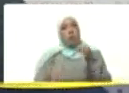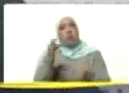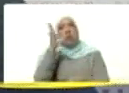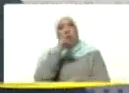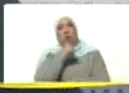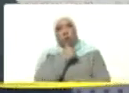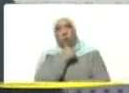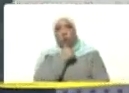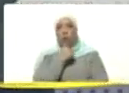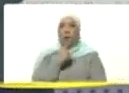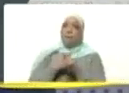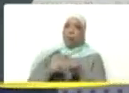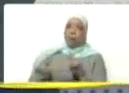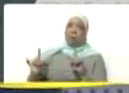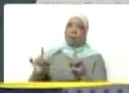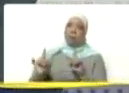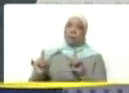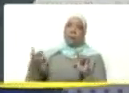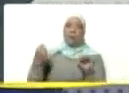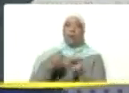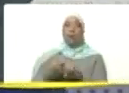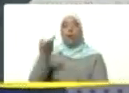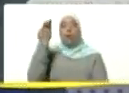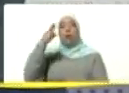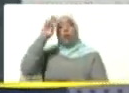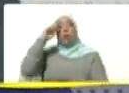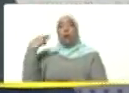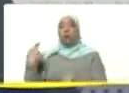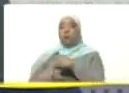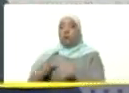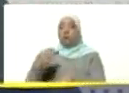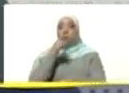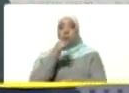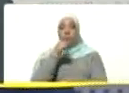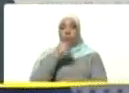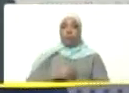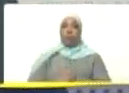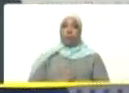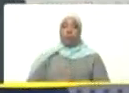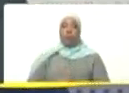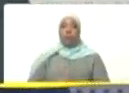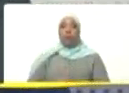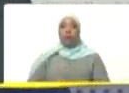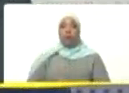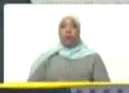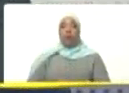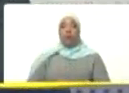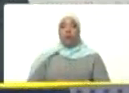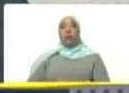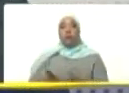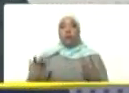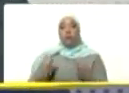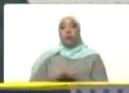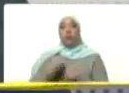Yet, sin embargo, revolutionary Cuba, la Cuba revolucionaria, is maligned so unjustly, es